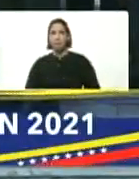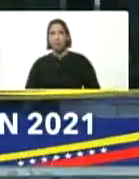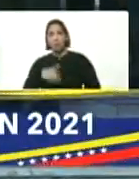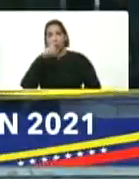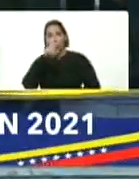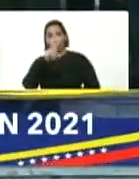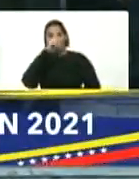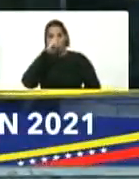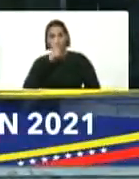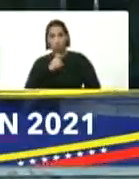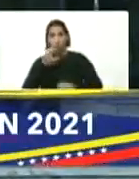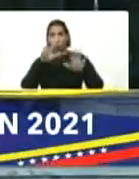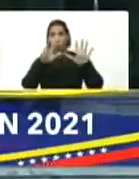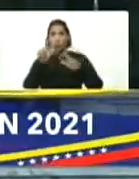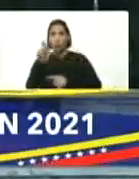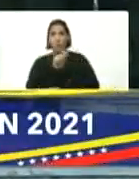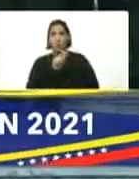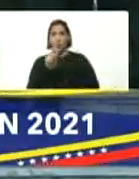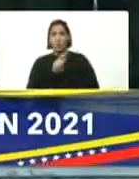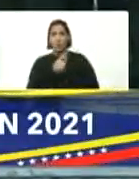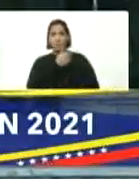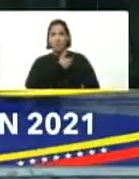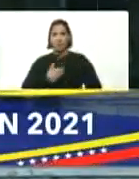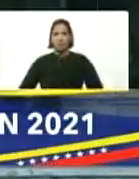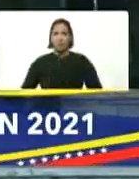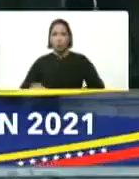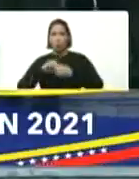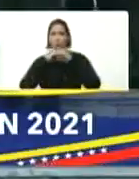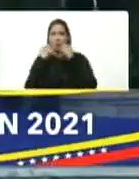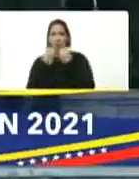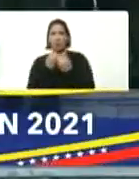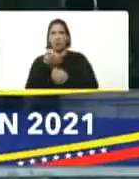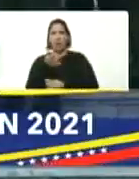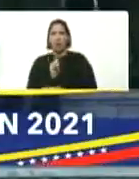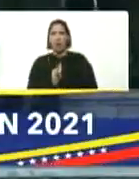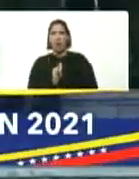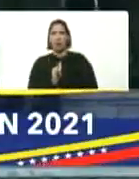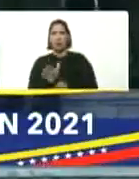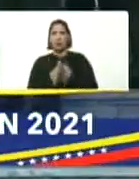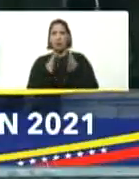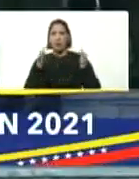1 año y 8 meses presidente ahí, en la oficina donde está hoy el gran Jorge Rodríguez.